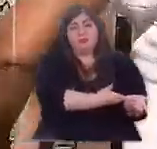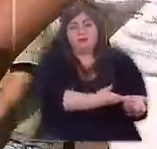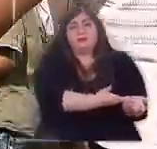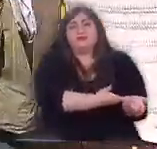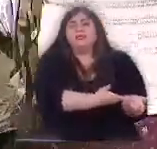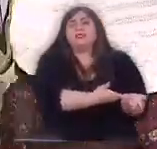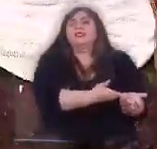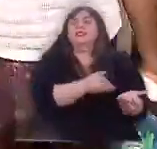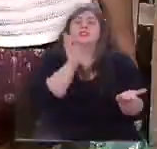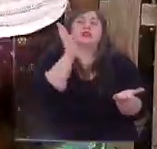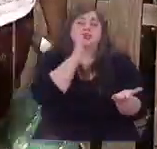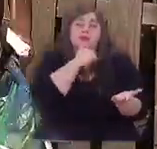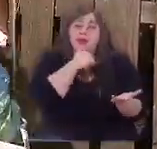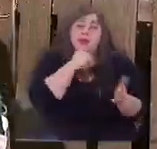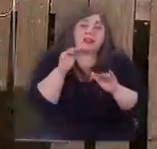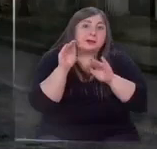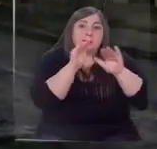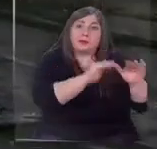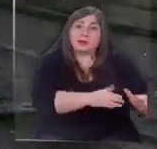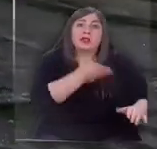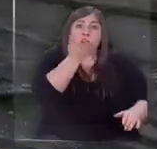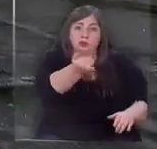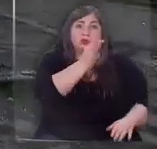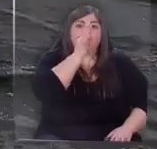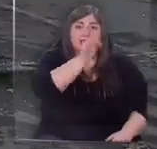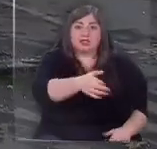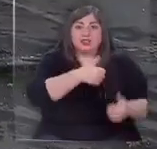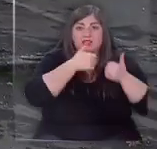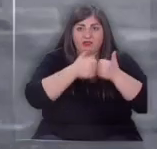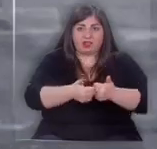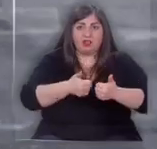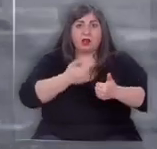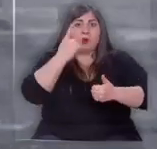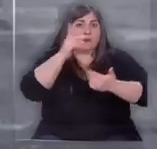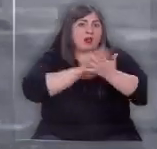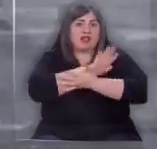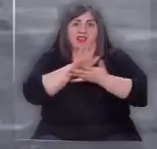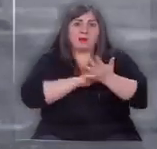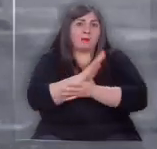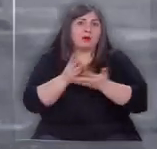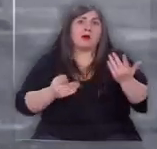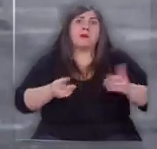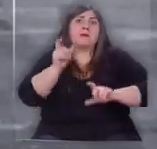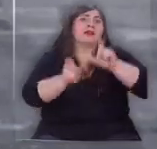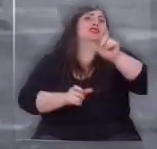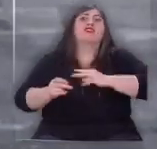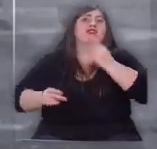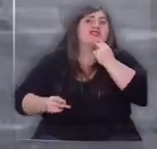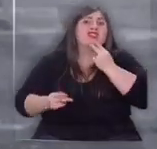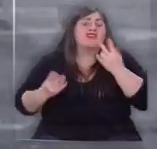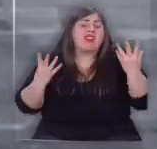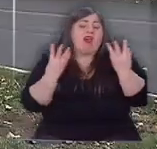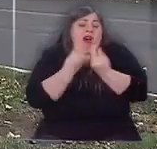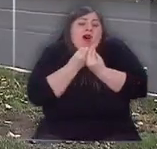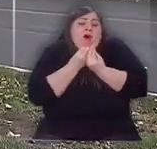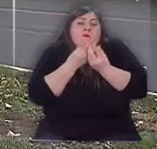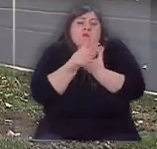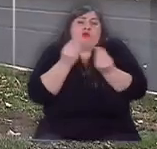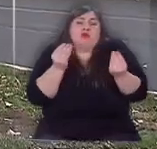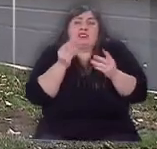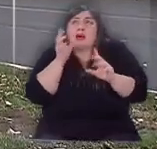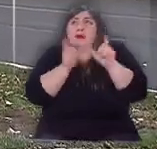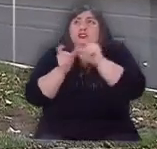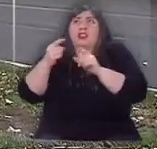que están menos favorecidas, y como vos dijiste bien recién, un ejemplo, un caso de personas que viven hacinadas varias